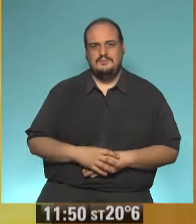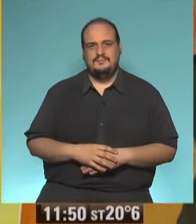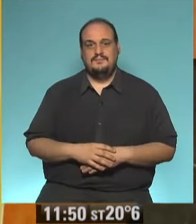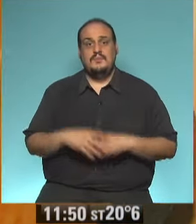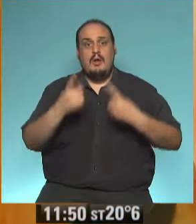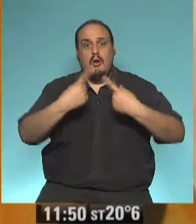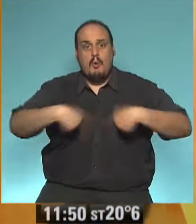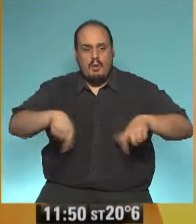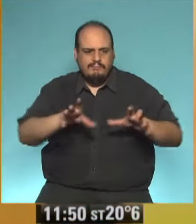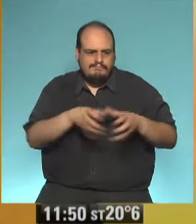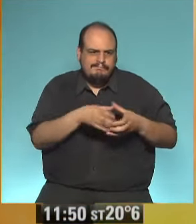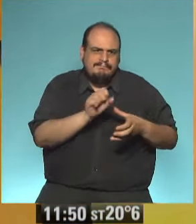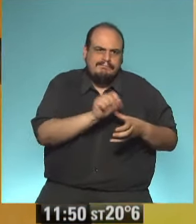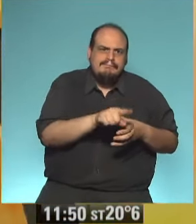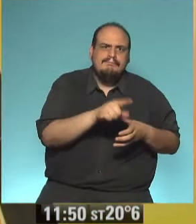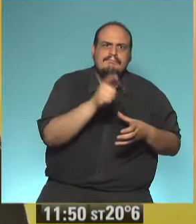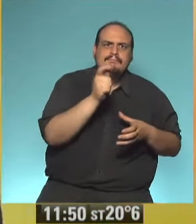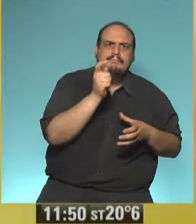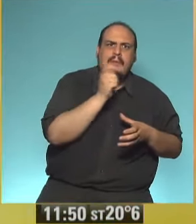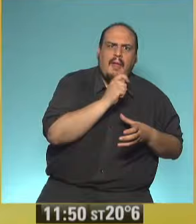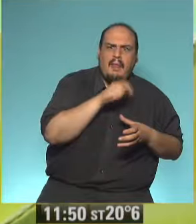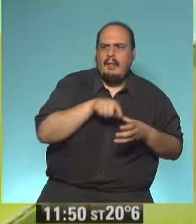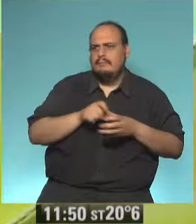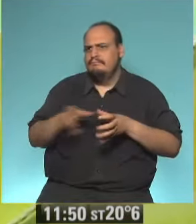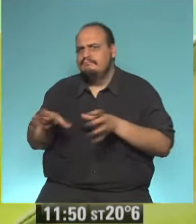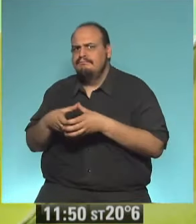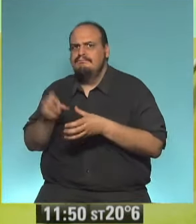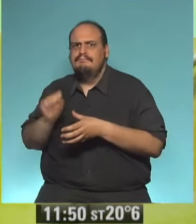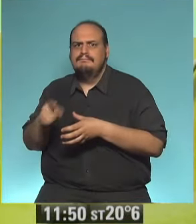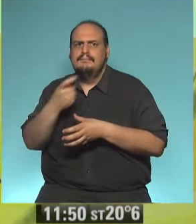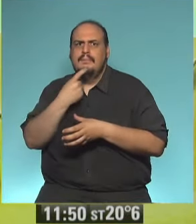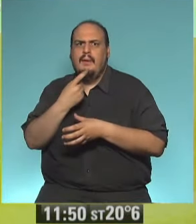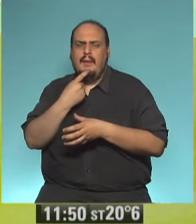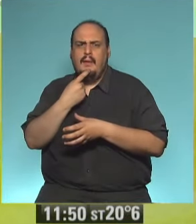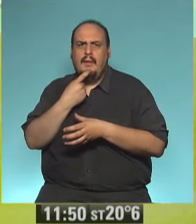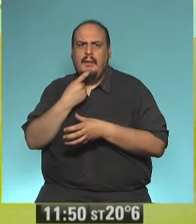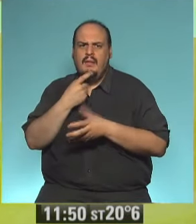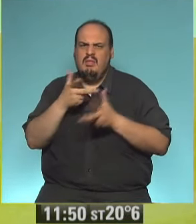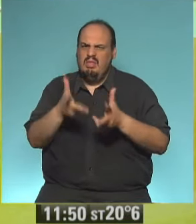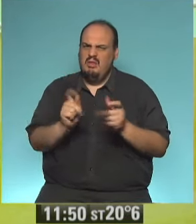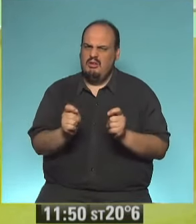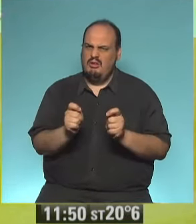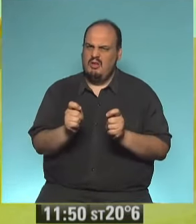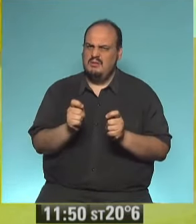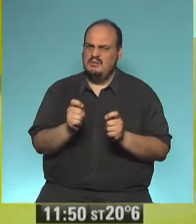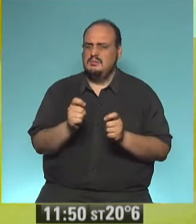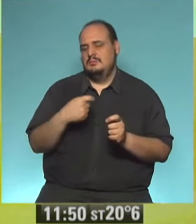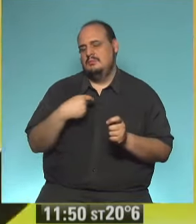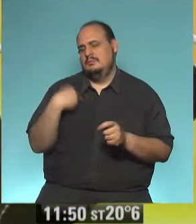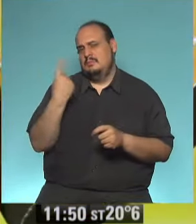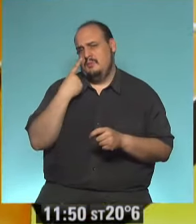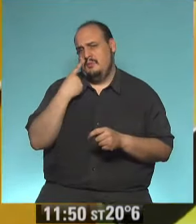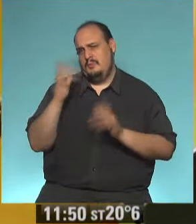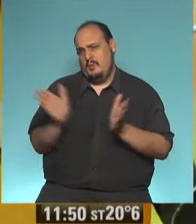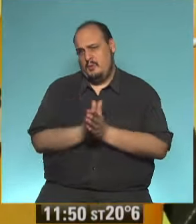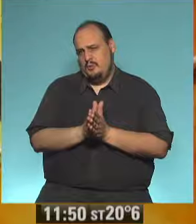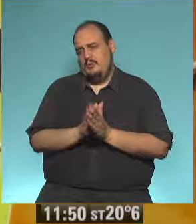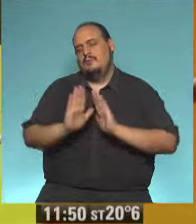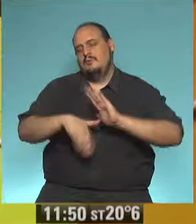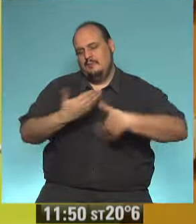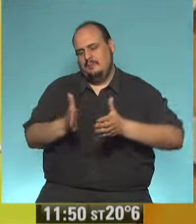los juguetes son de nene o nena? Si vamos a vivir juntes, juntes hay